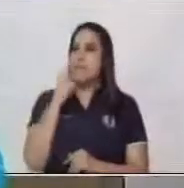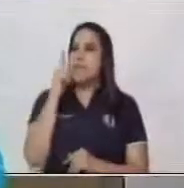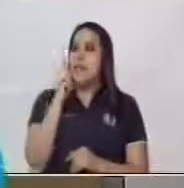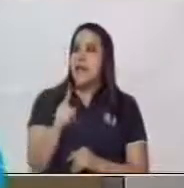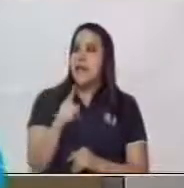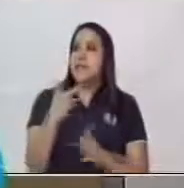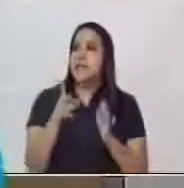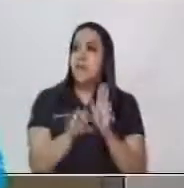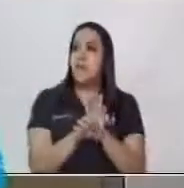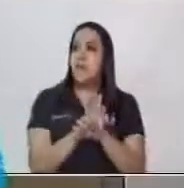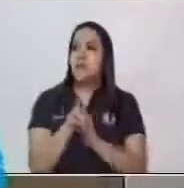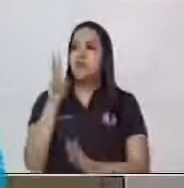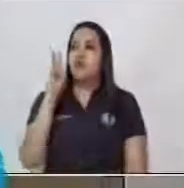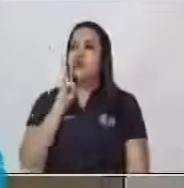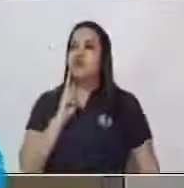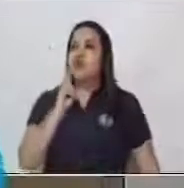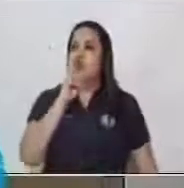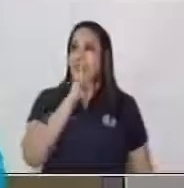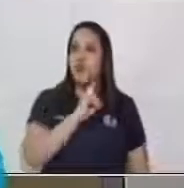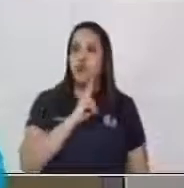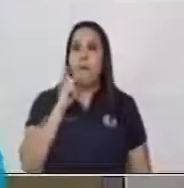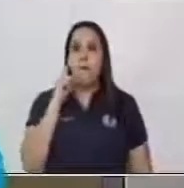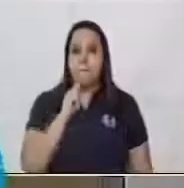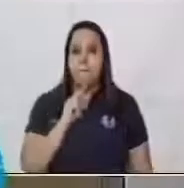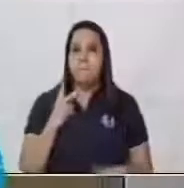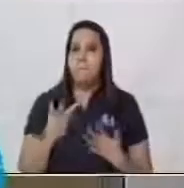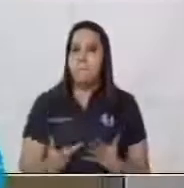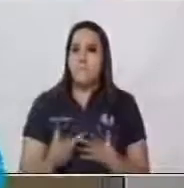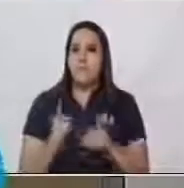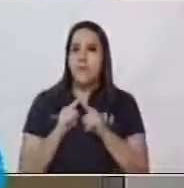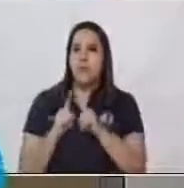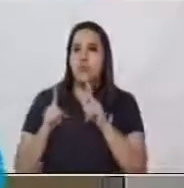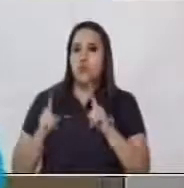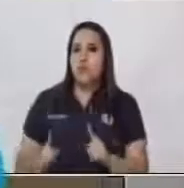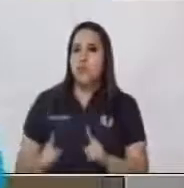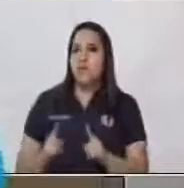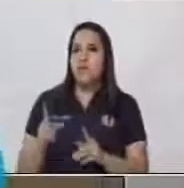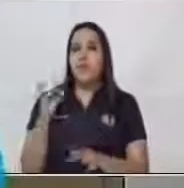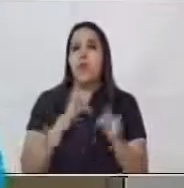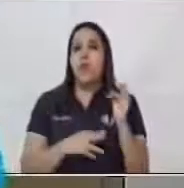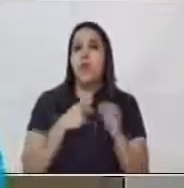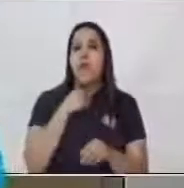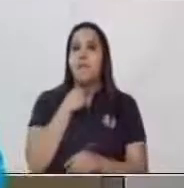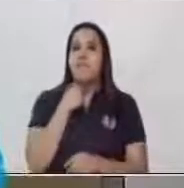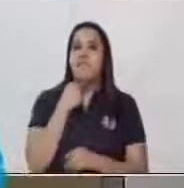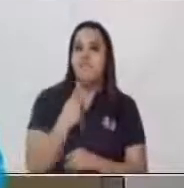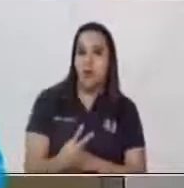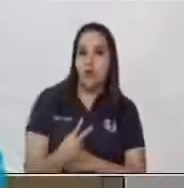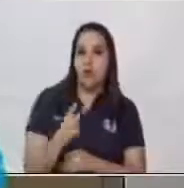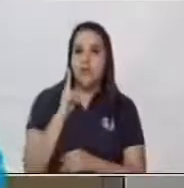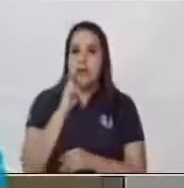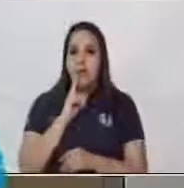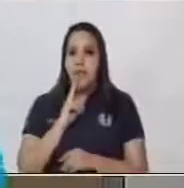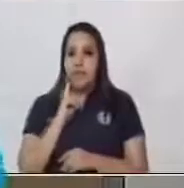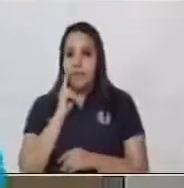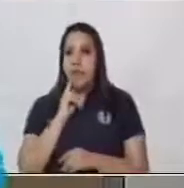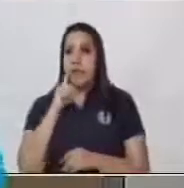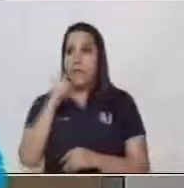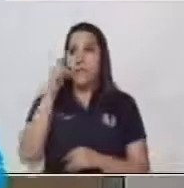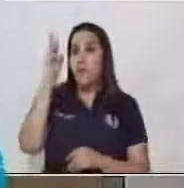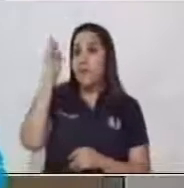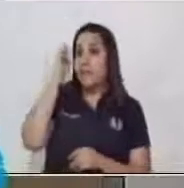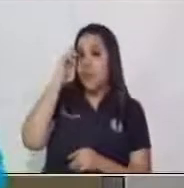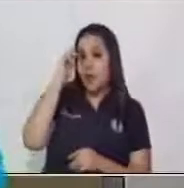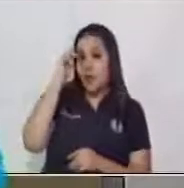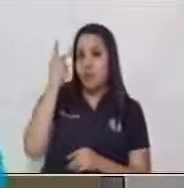verbos copulativos y también hablamos sobre la voz del verbo. Entonces aquí vamos a recordar cuando veamos